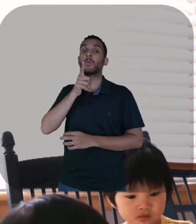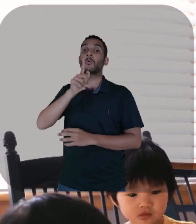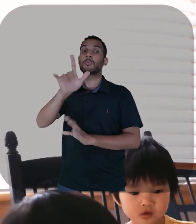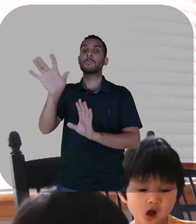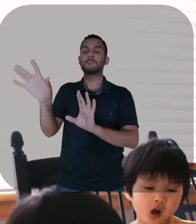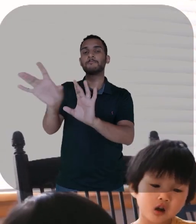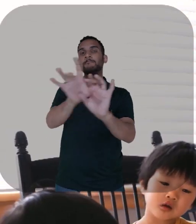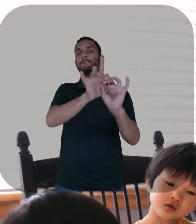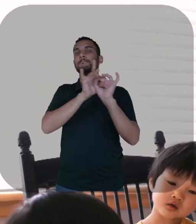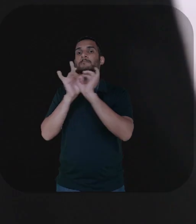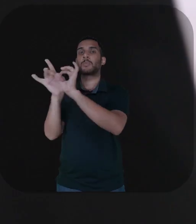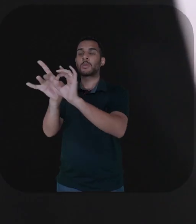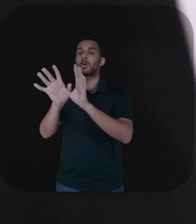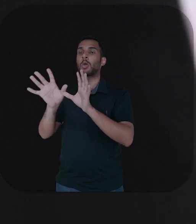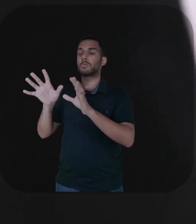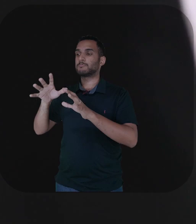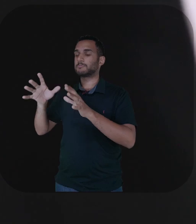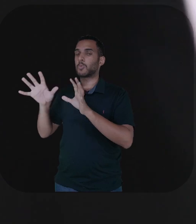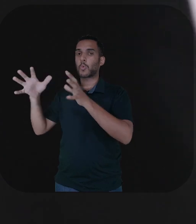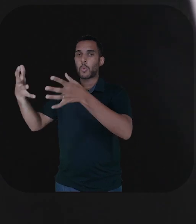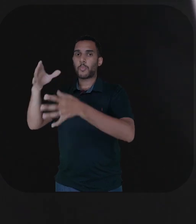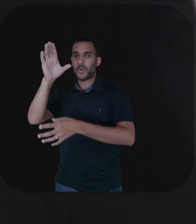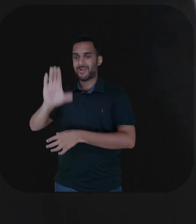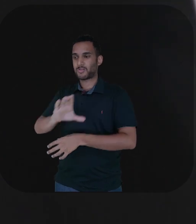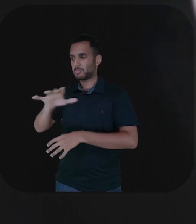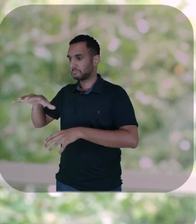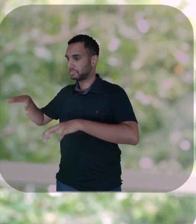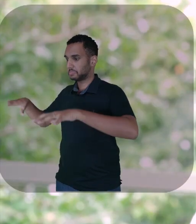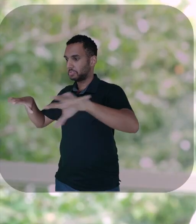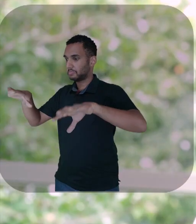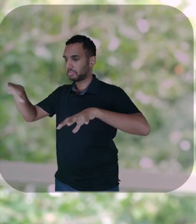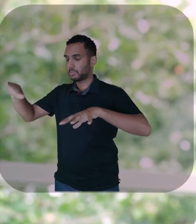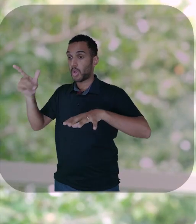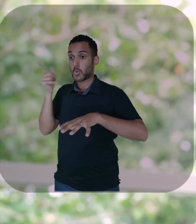y alcanzar la unidad de la comunidad católica que está dividida.